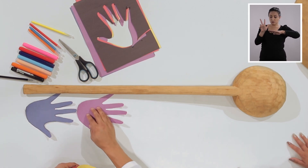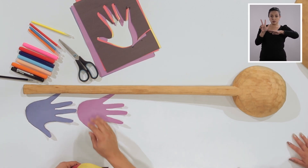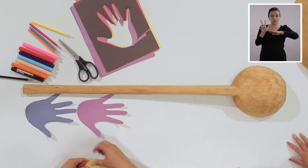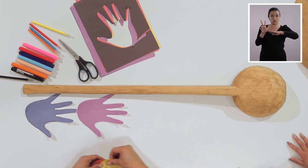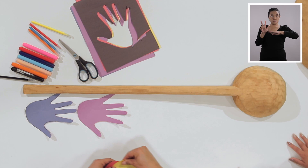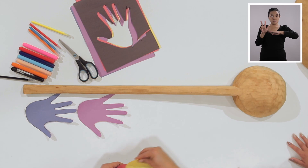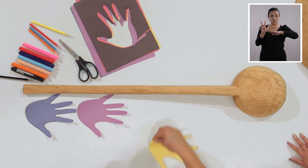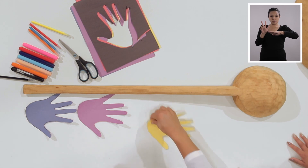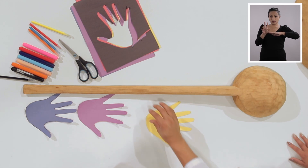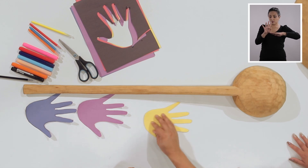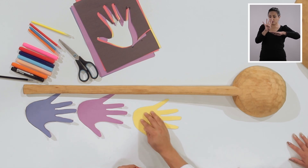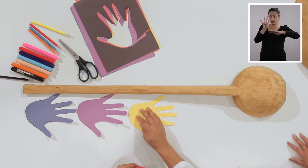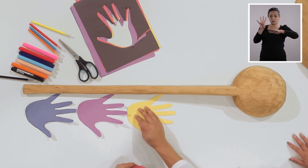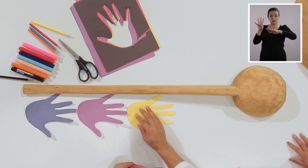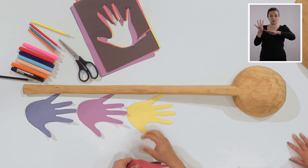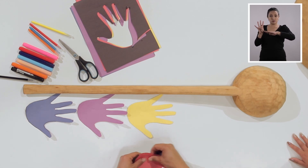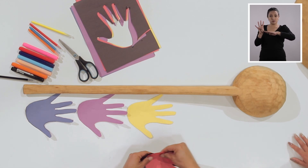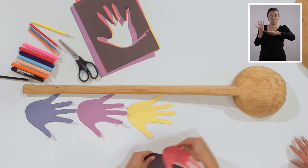2